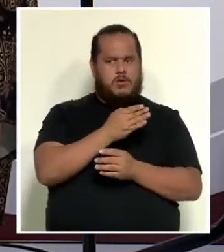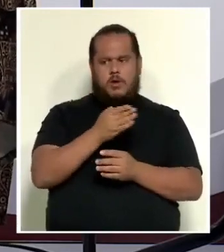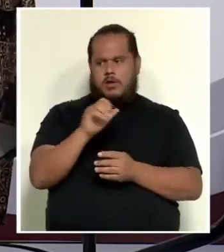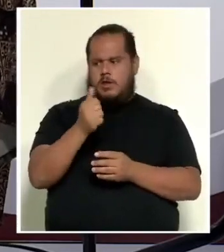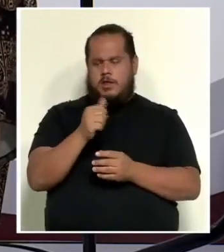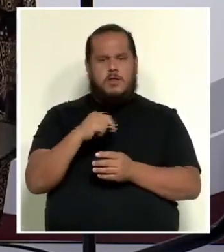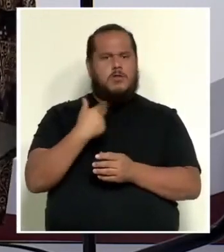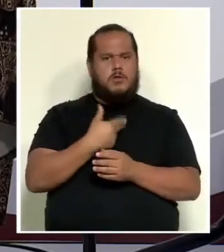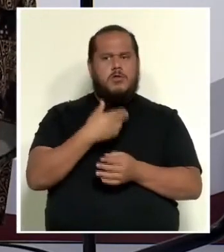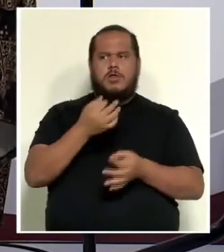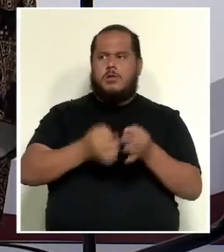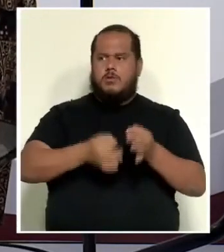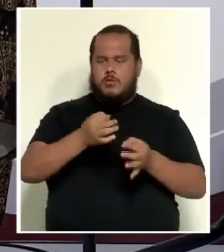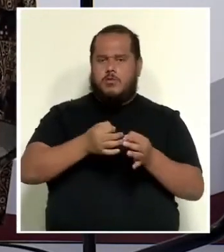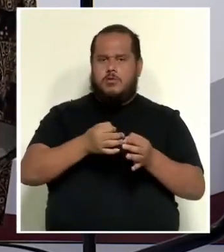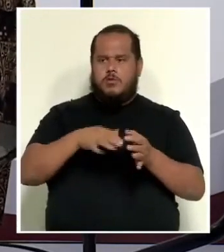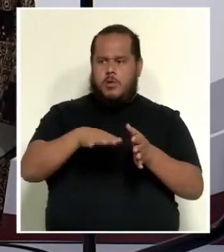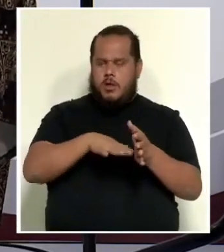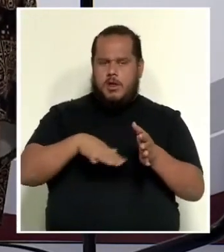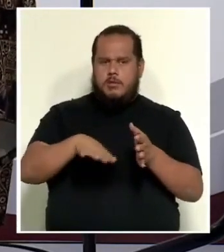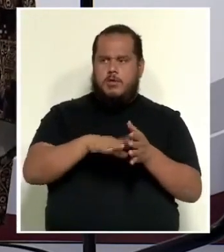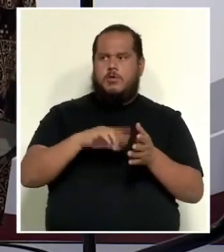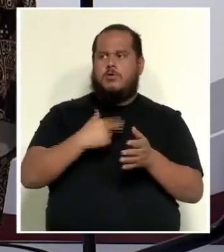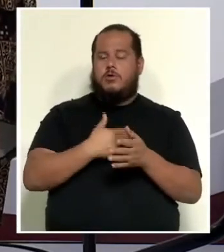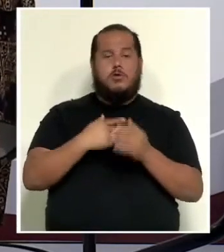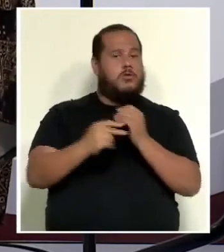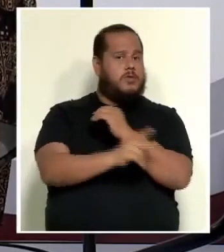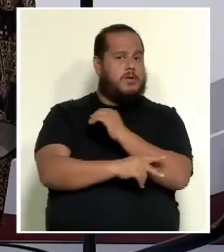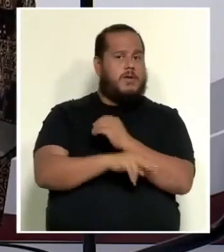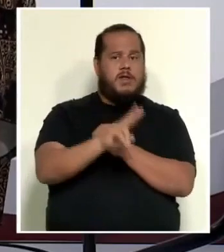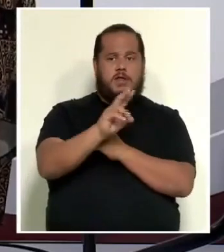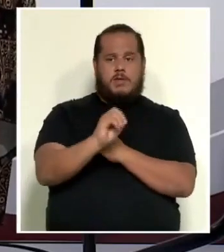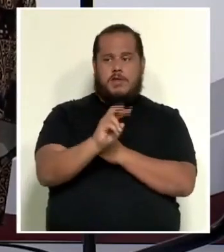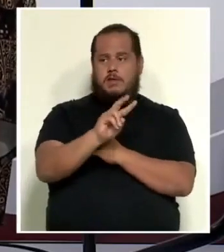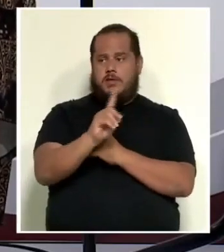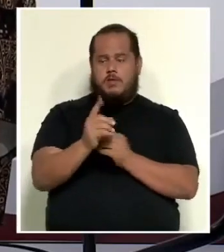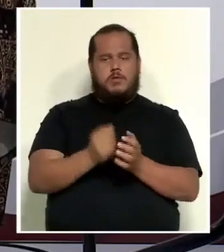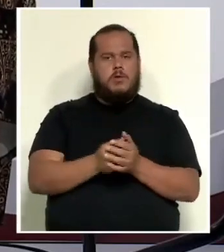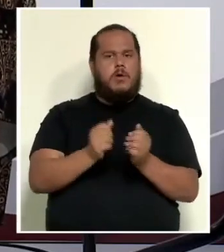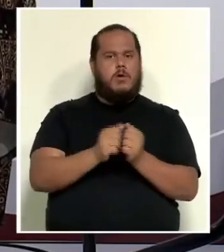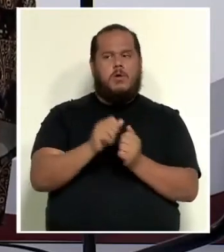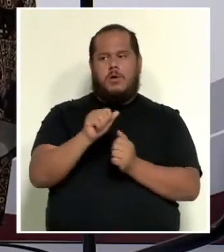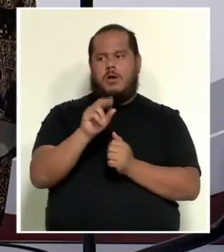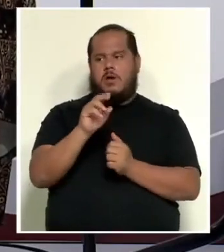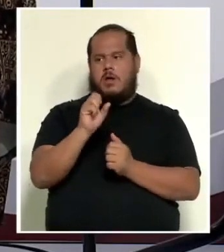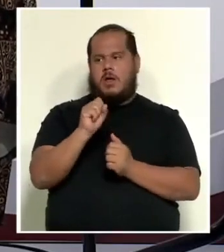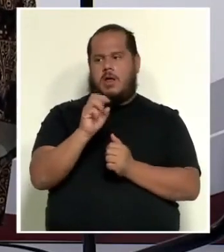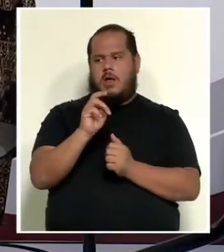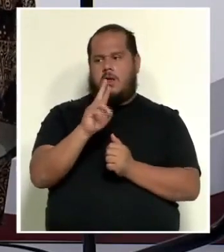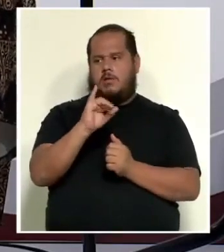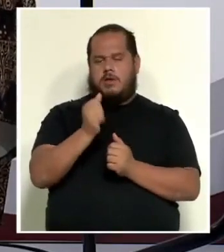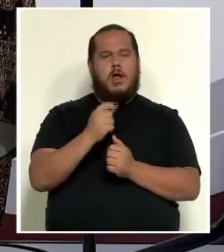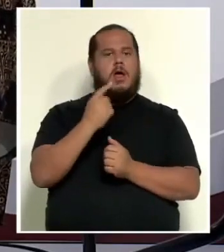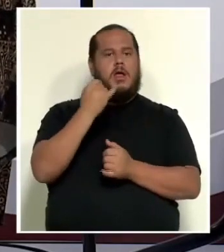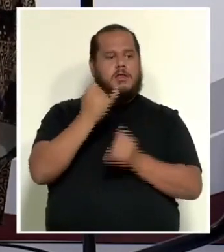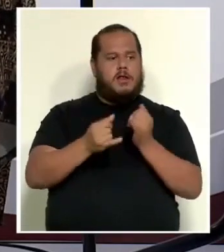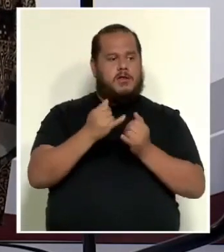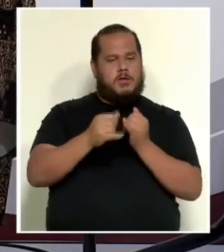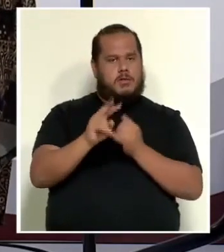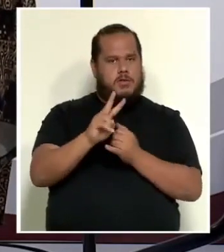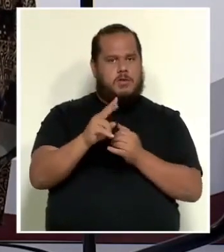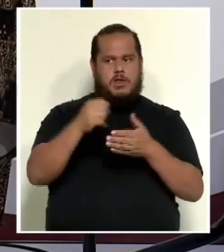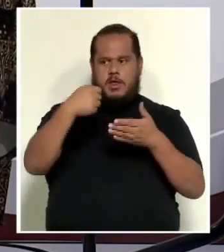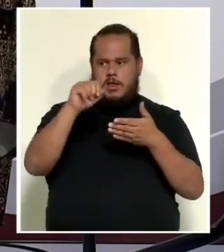estamos justo en el piso. De hecho, somos el país 2021 junto con Austria, ¿verdad? Somos de las últimas dos